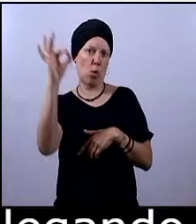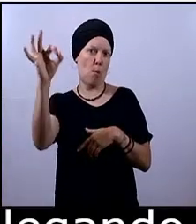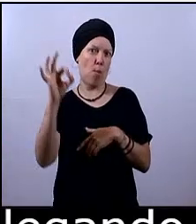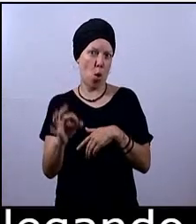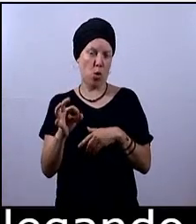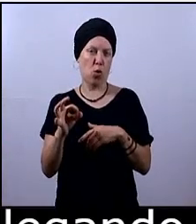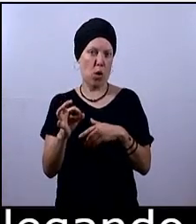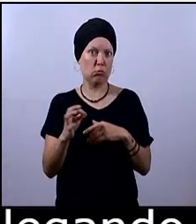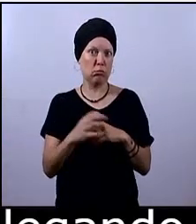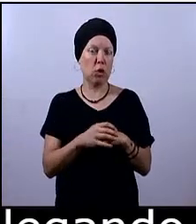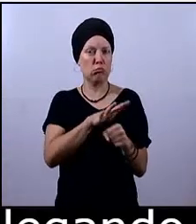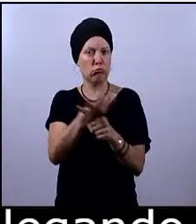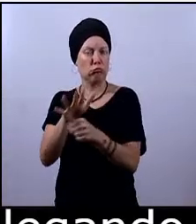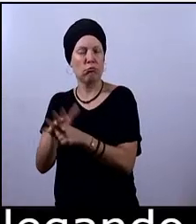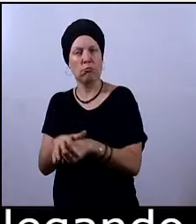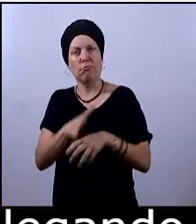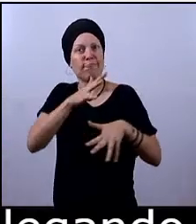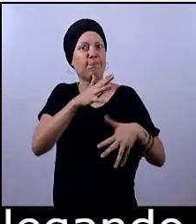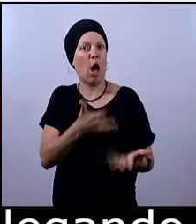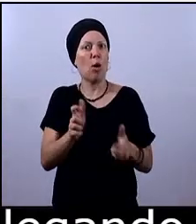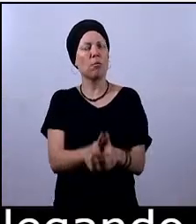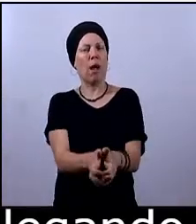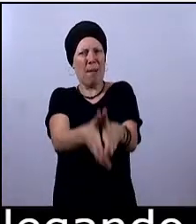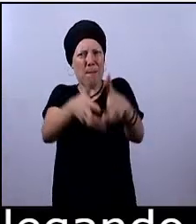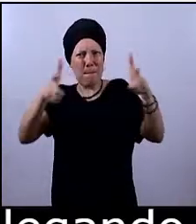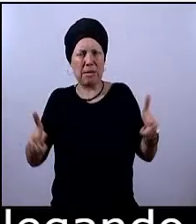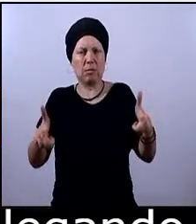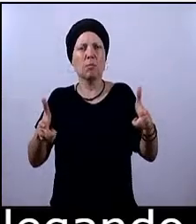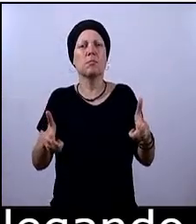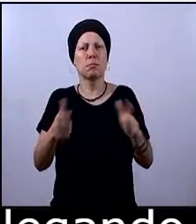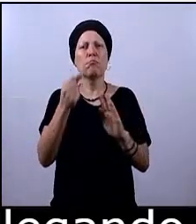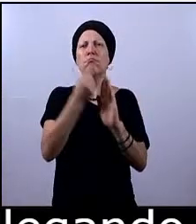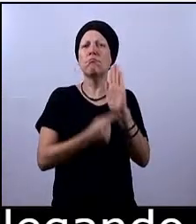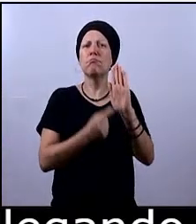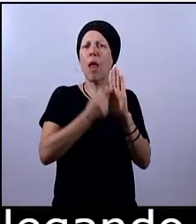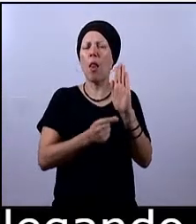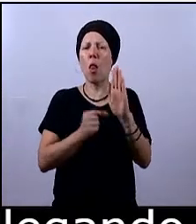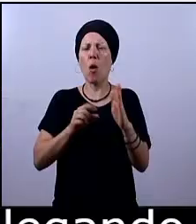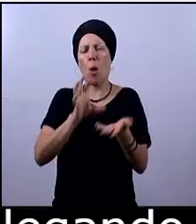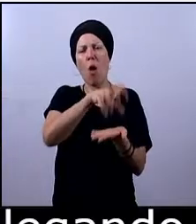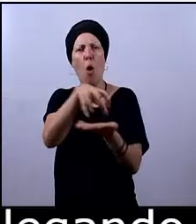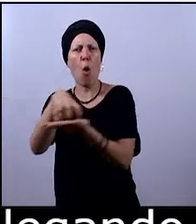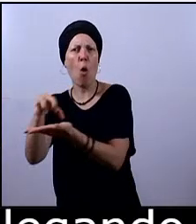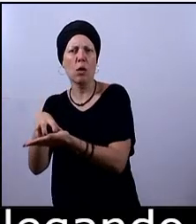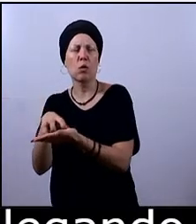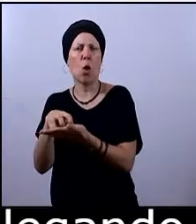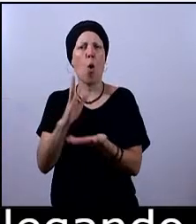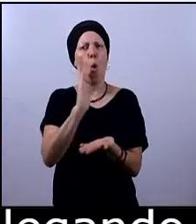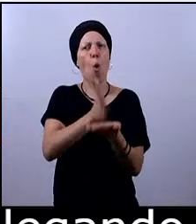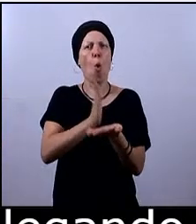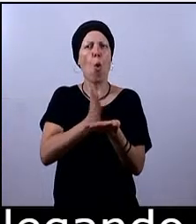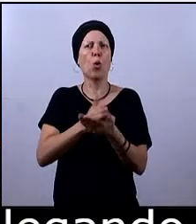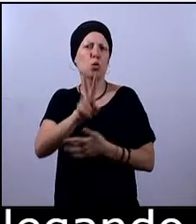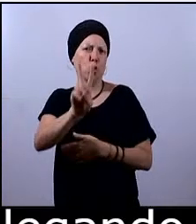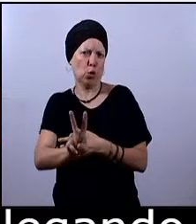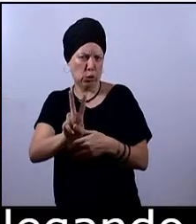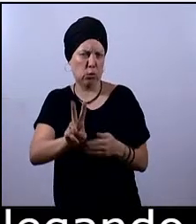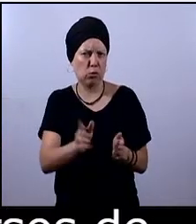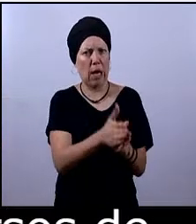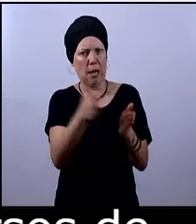93,4% de ellos, y ahora ampliamos esa medida a esos centros, a esos cursos de